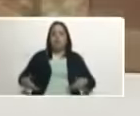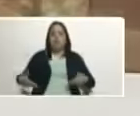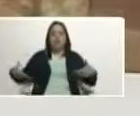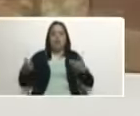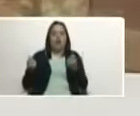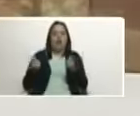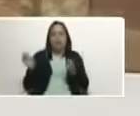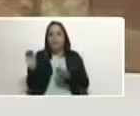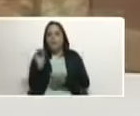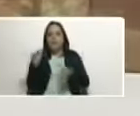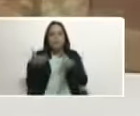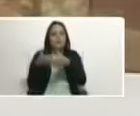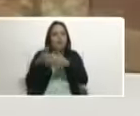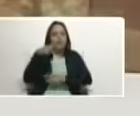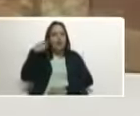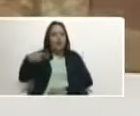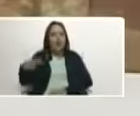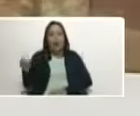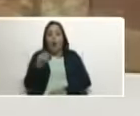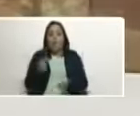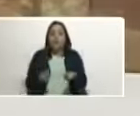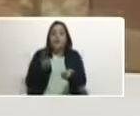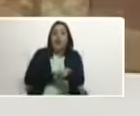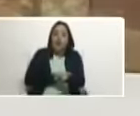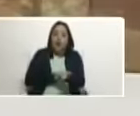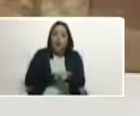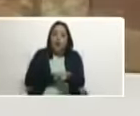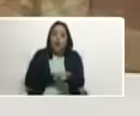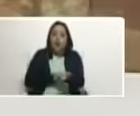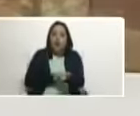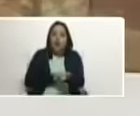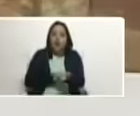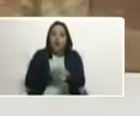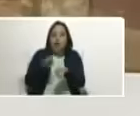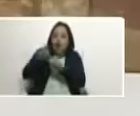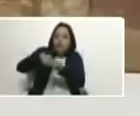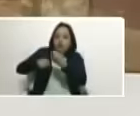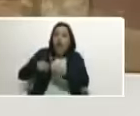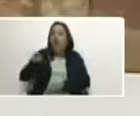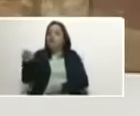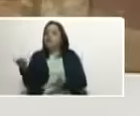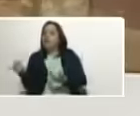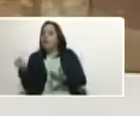partido, o lo que es peor inclusive, a negociar por el cargo.